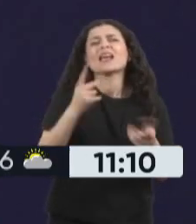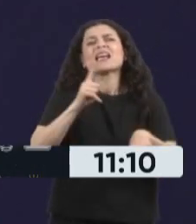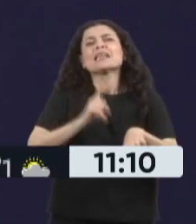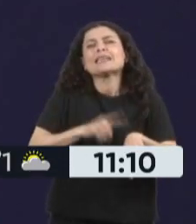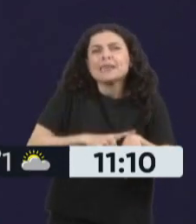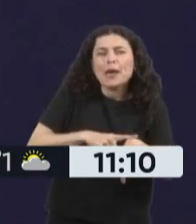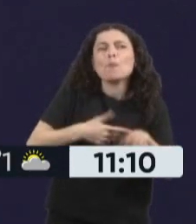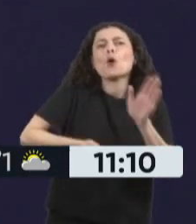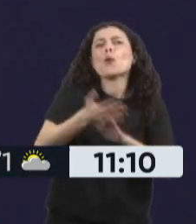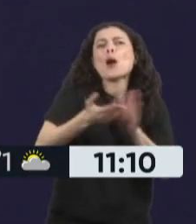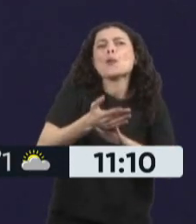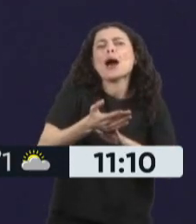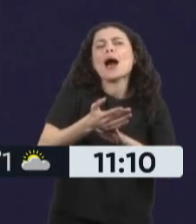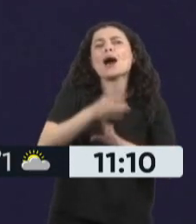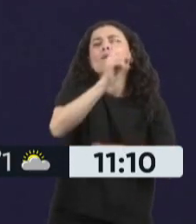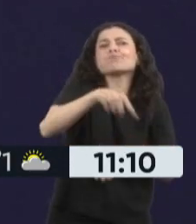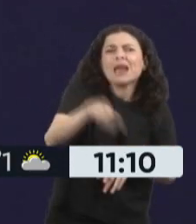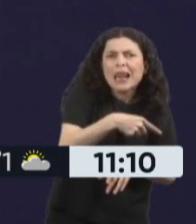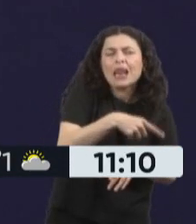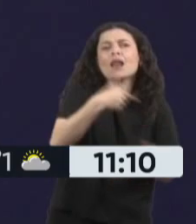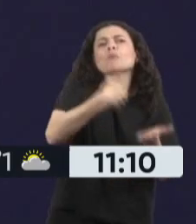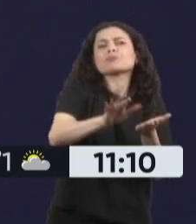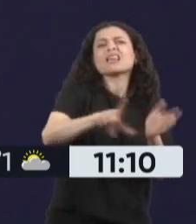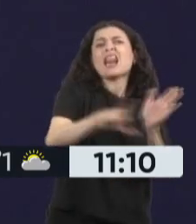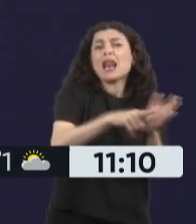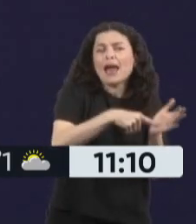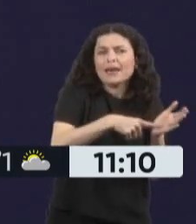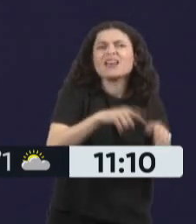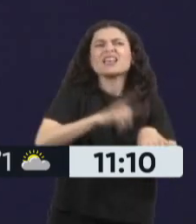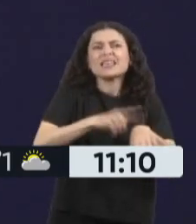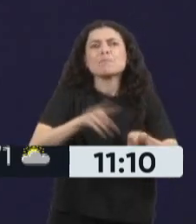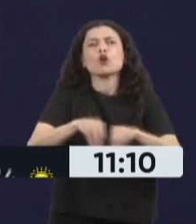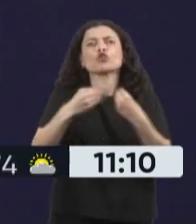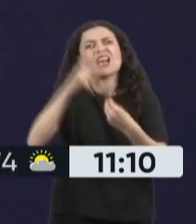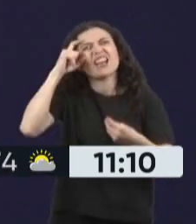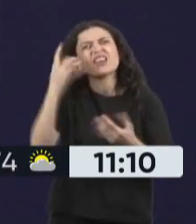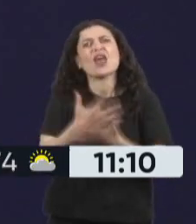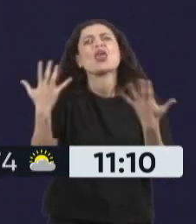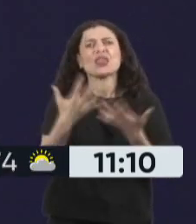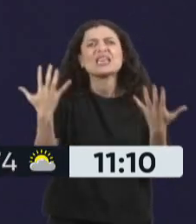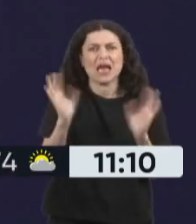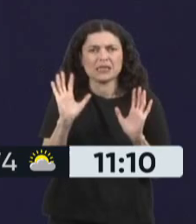entiendo que hay 10 días hábiles para proceder al veto, a realizar el veto.